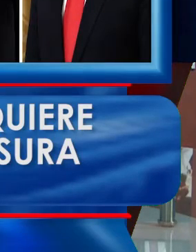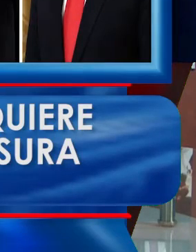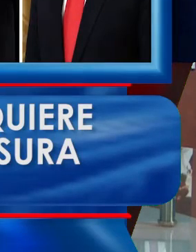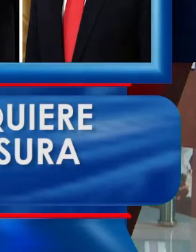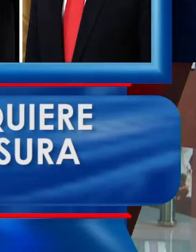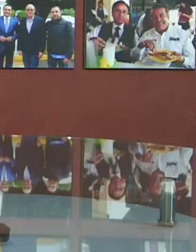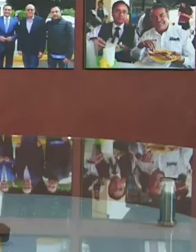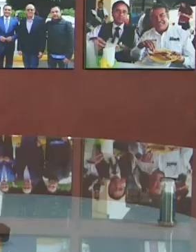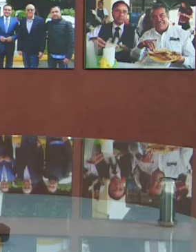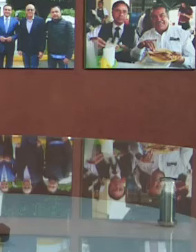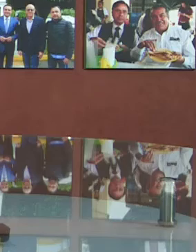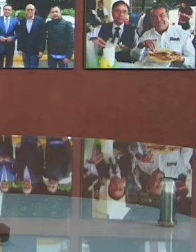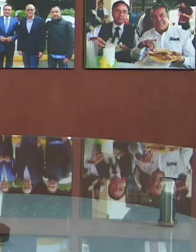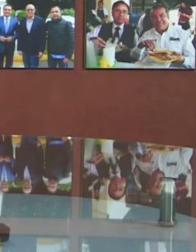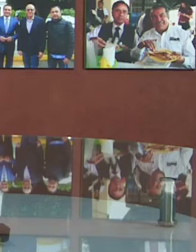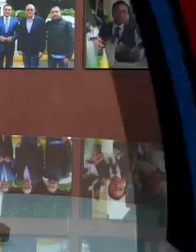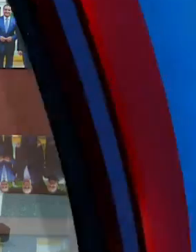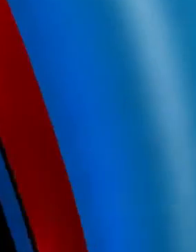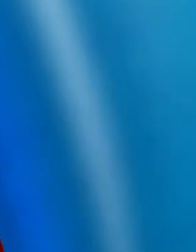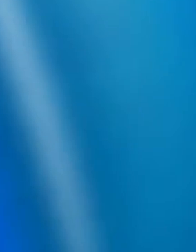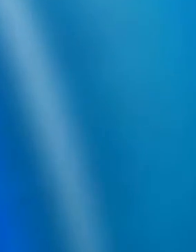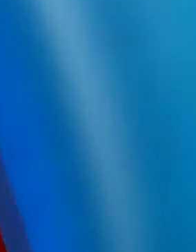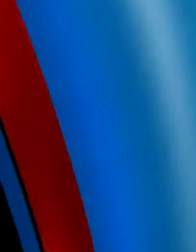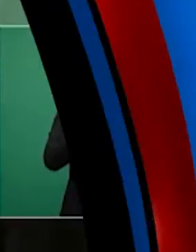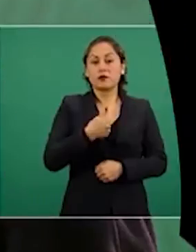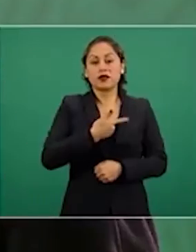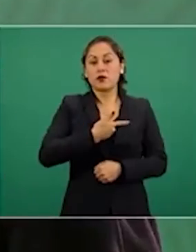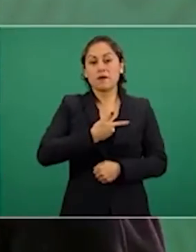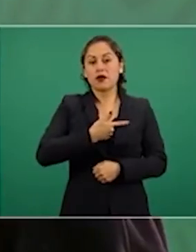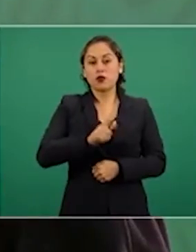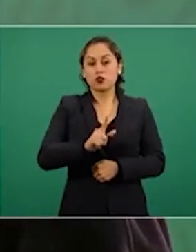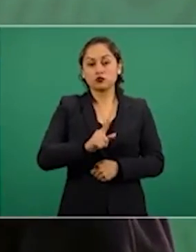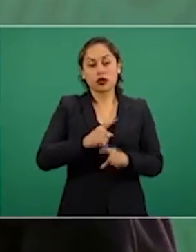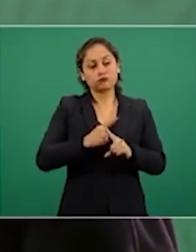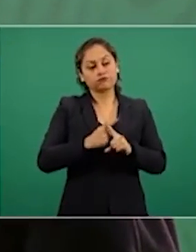mundial. Pero no me gusta la censura.